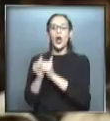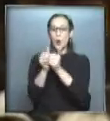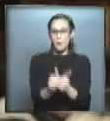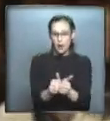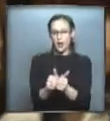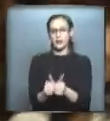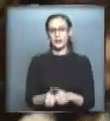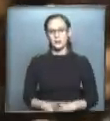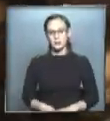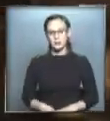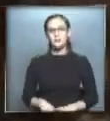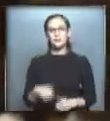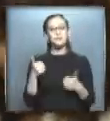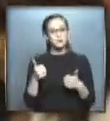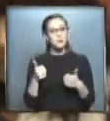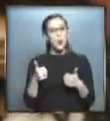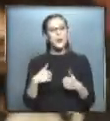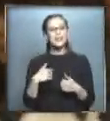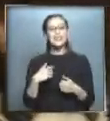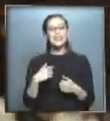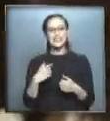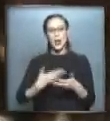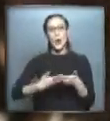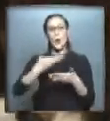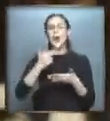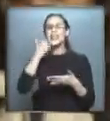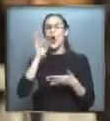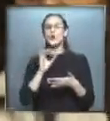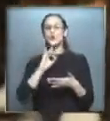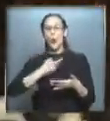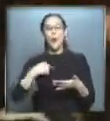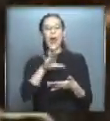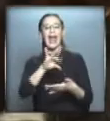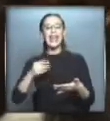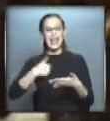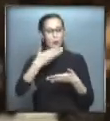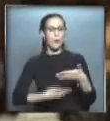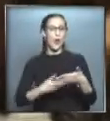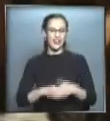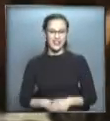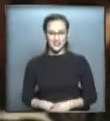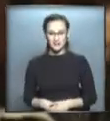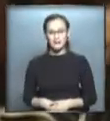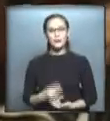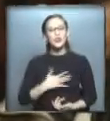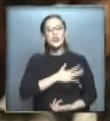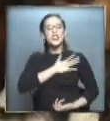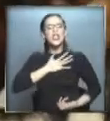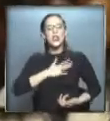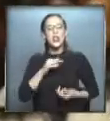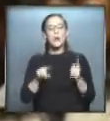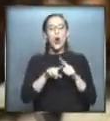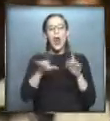que elija, le pedí que elija cuál era la boleta, eligió la mía. Cabandier, la nuestra, Daniel y mía. ¿No le dio la sensación que estas elecciones